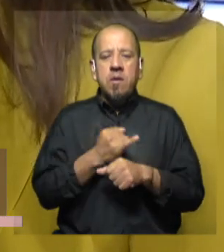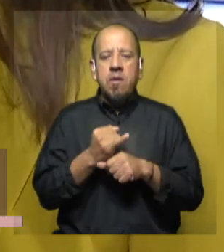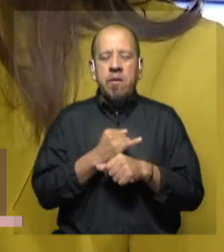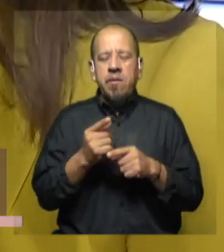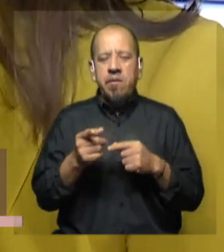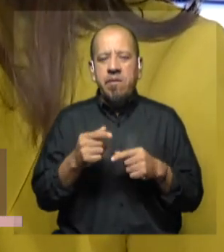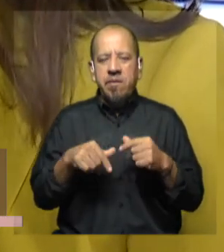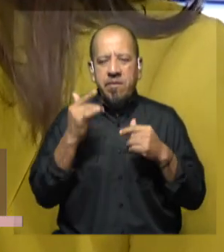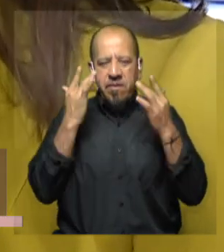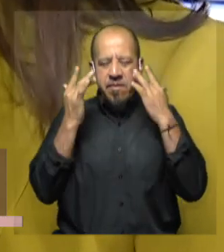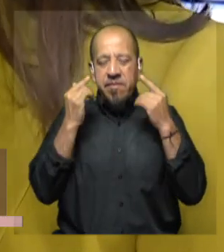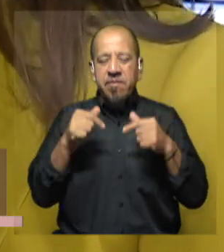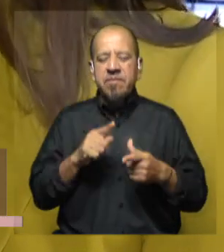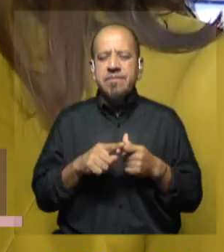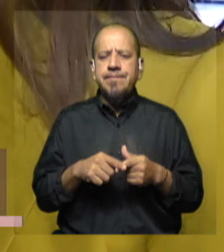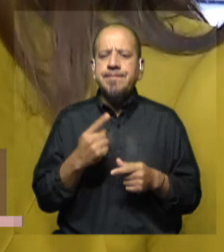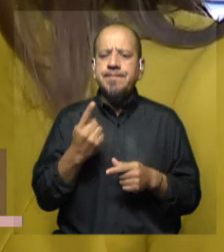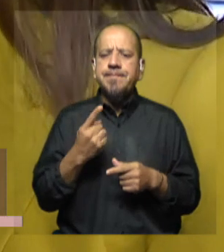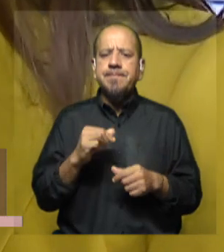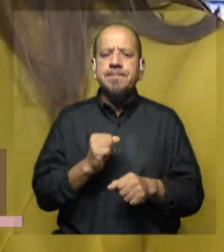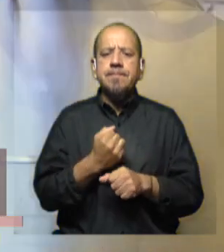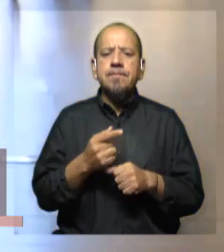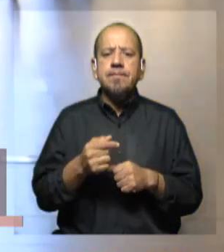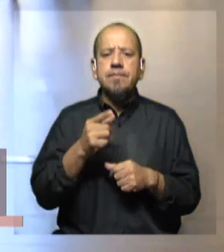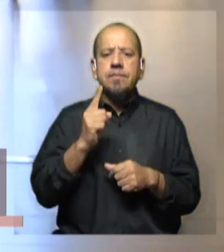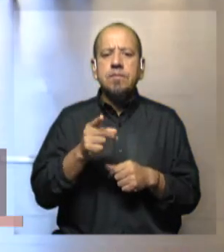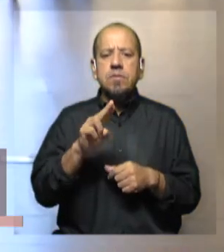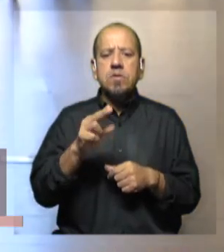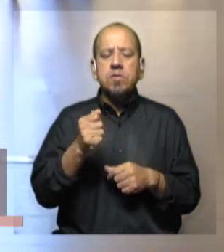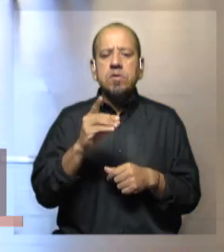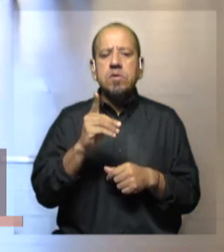de Artes Visuales en esta edición? Bueno, el primer gran premio es para Guadalupe Ayala,